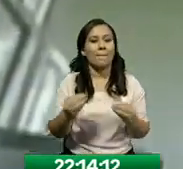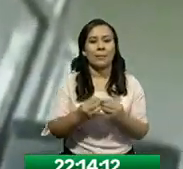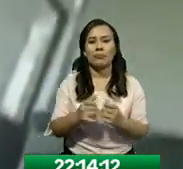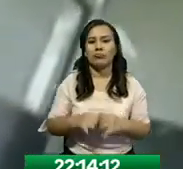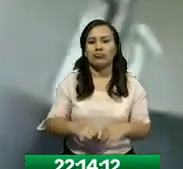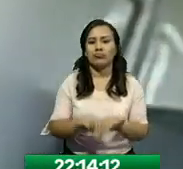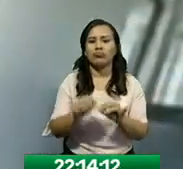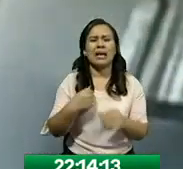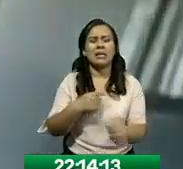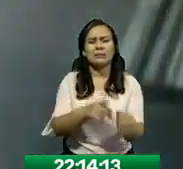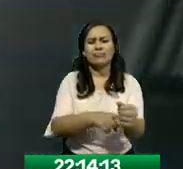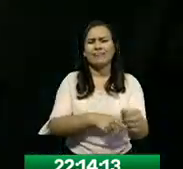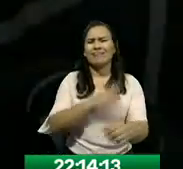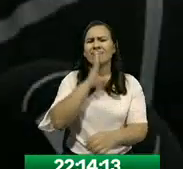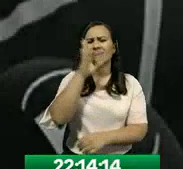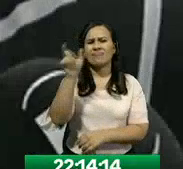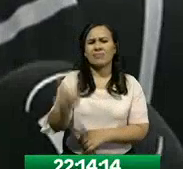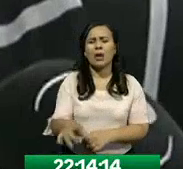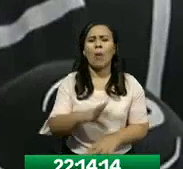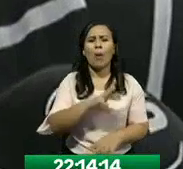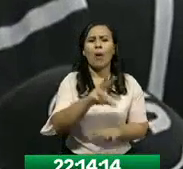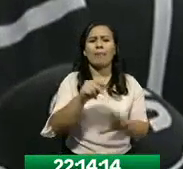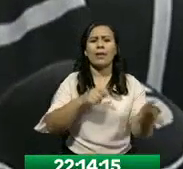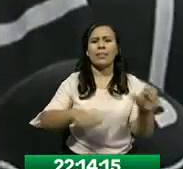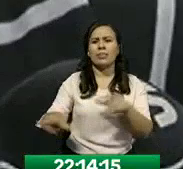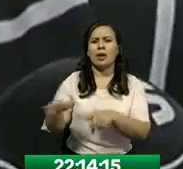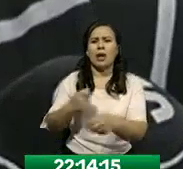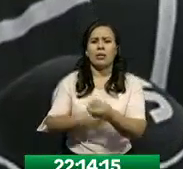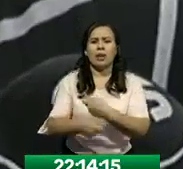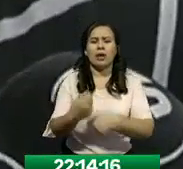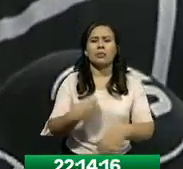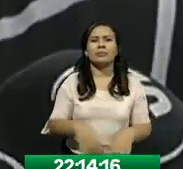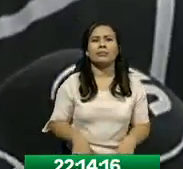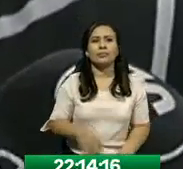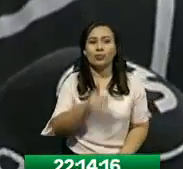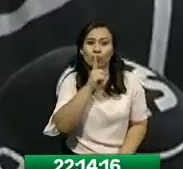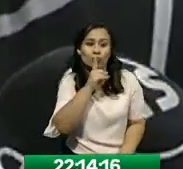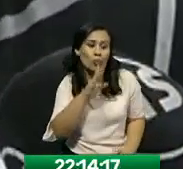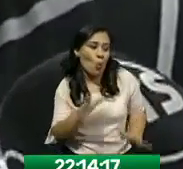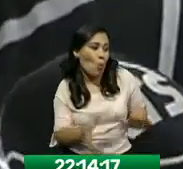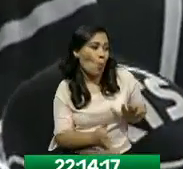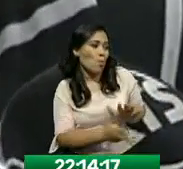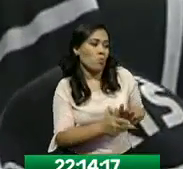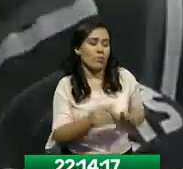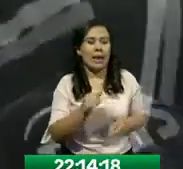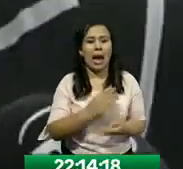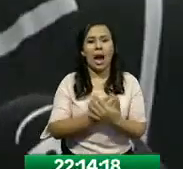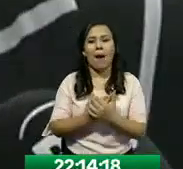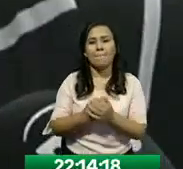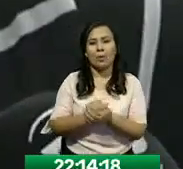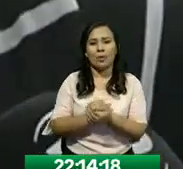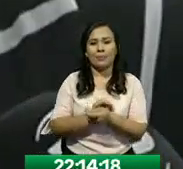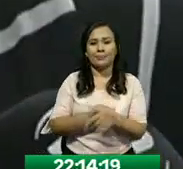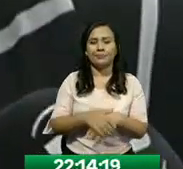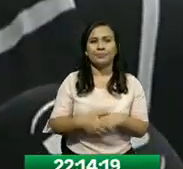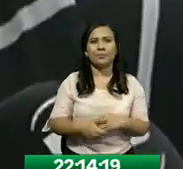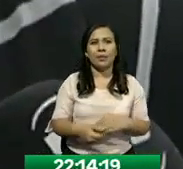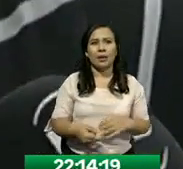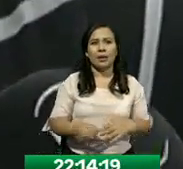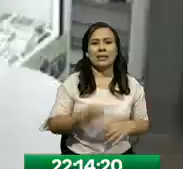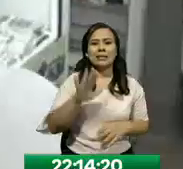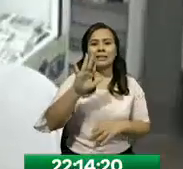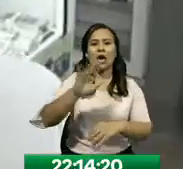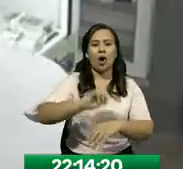este tipo de robos a los locales, donde le prestan confianza, donde le dan chance, ahí ellos aprovechan. Ellos necesitan no más de unos 5